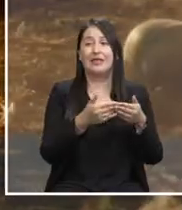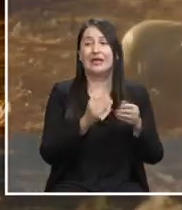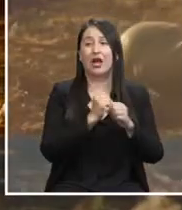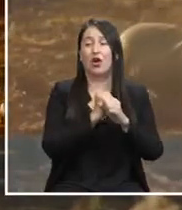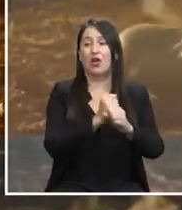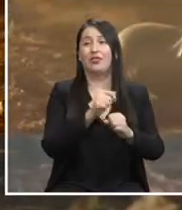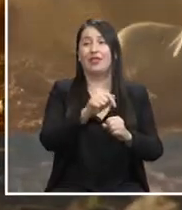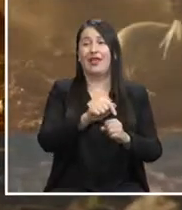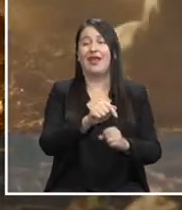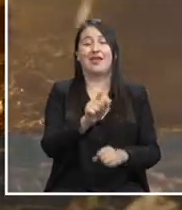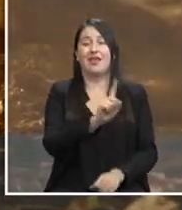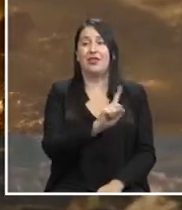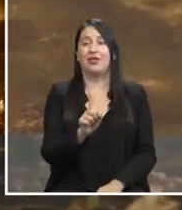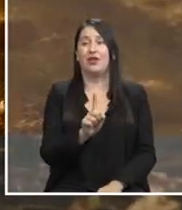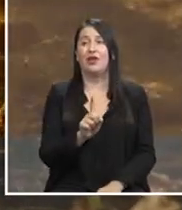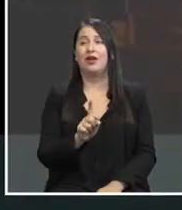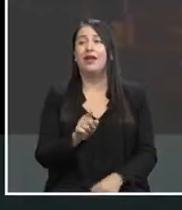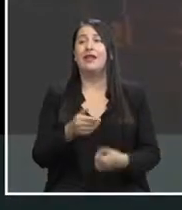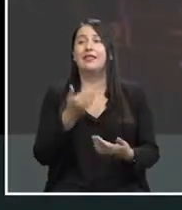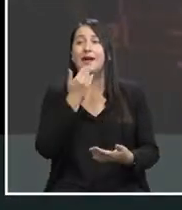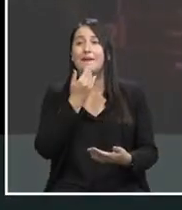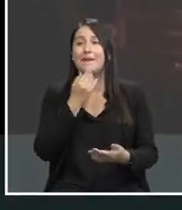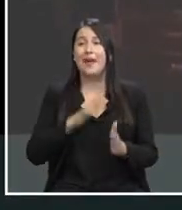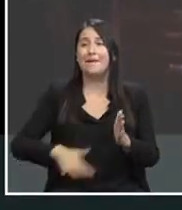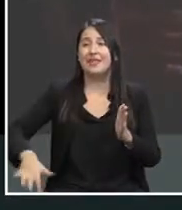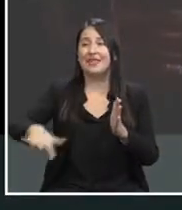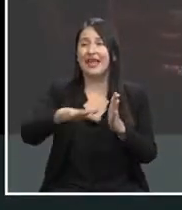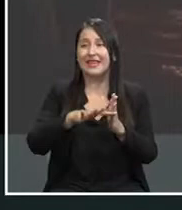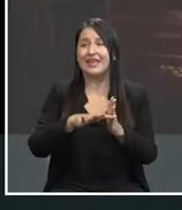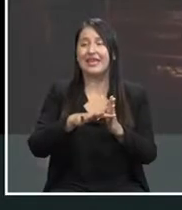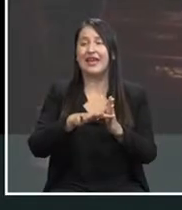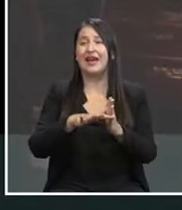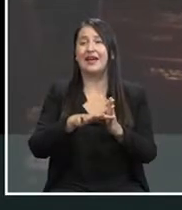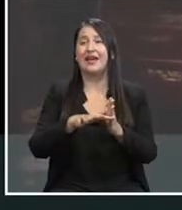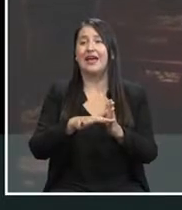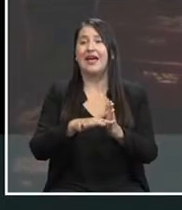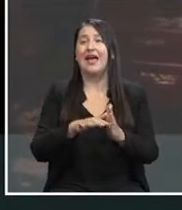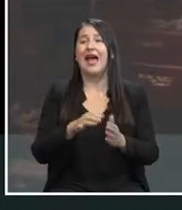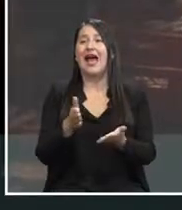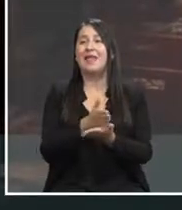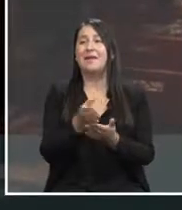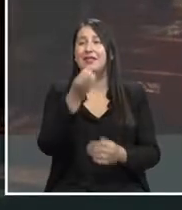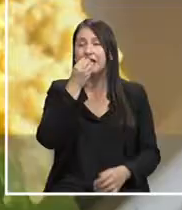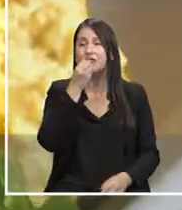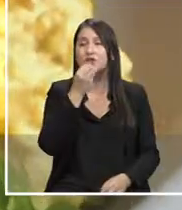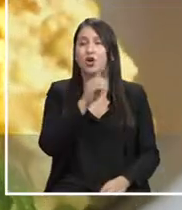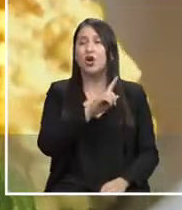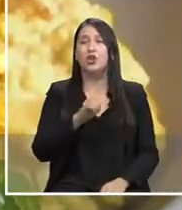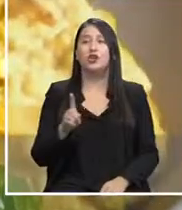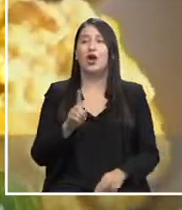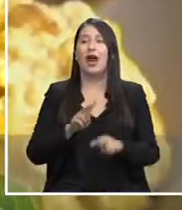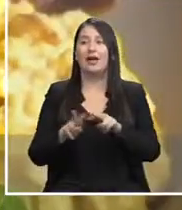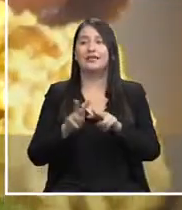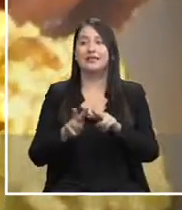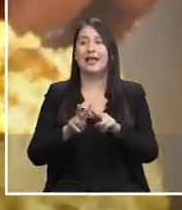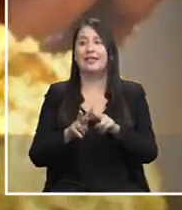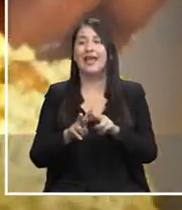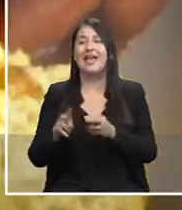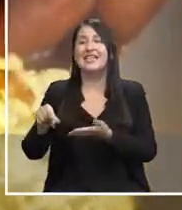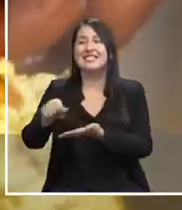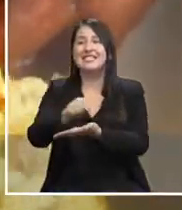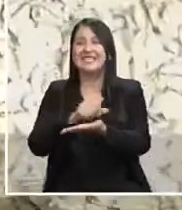ella. No más minería destructiva de suelos y aguas para la alimentación. No más producción industrial de carne basada sobre